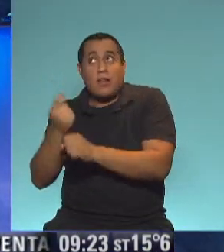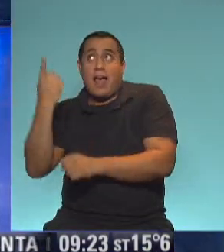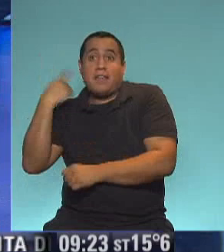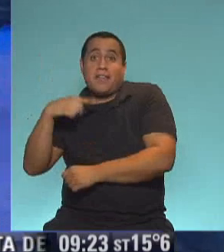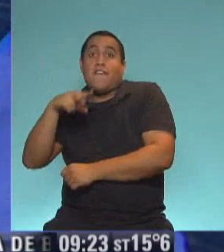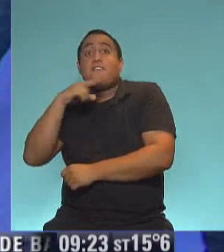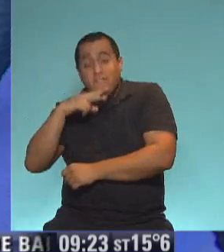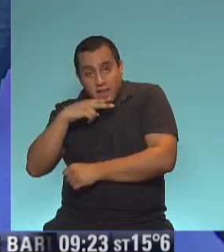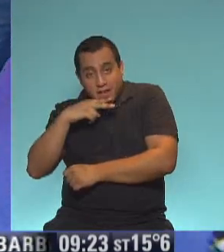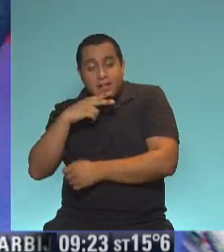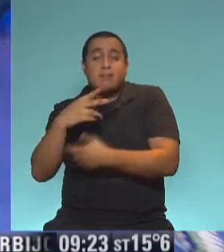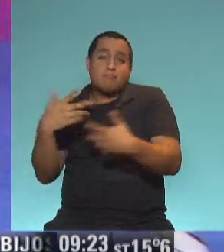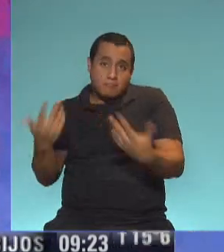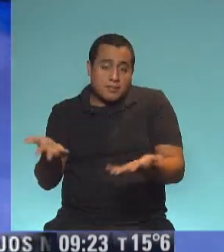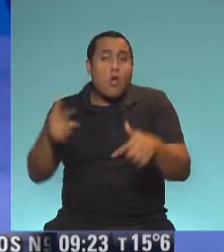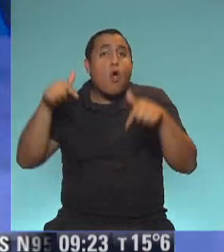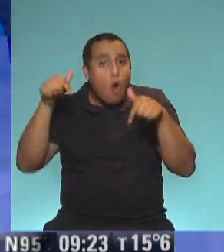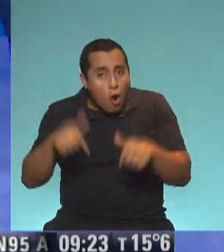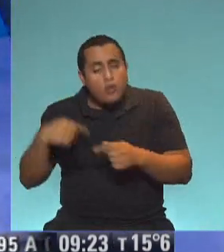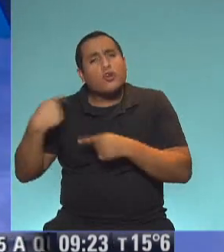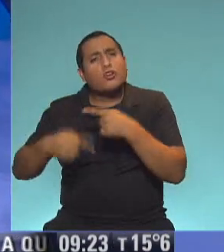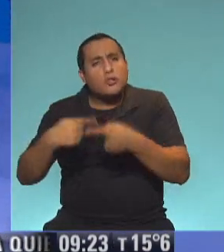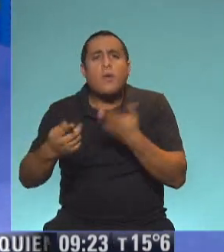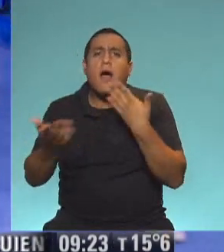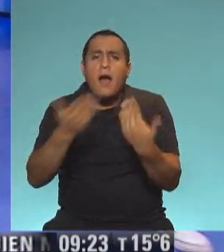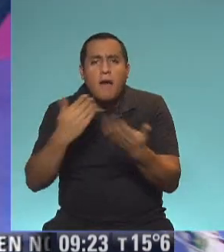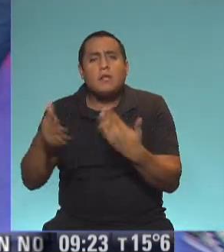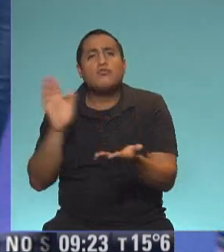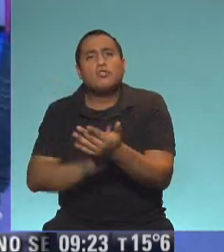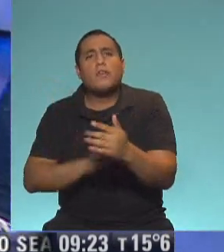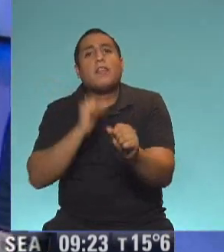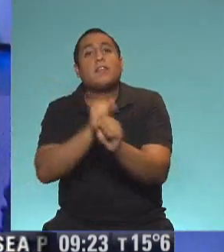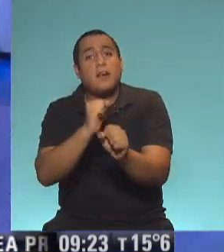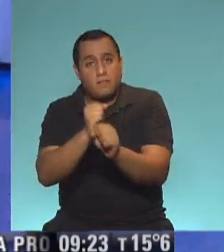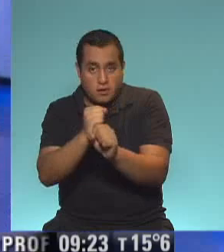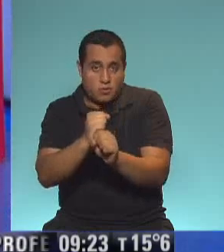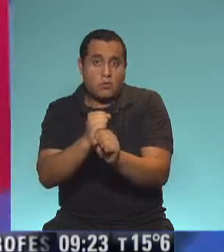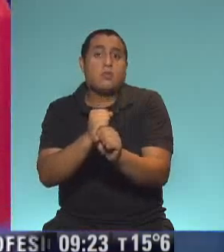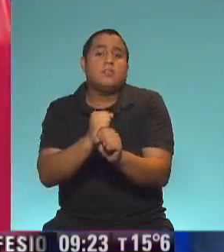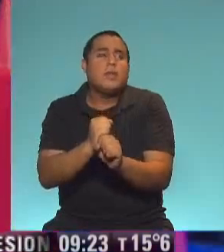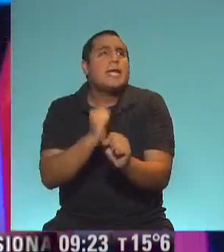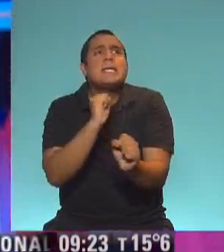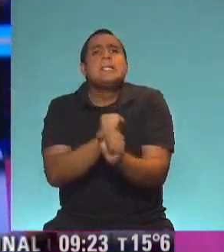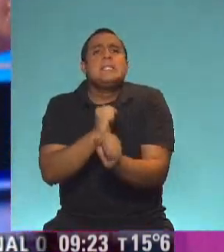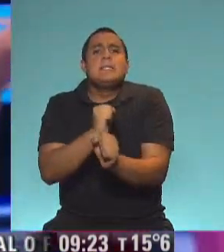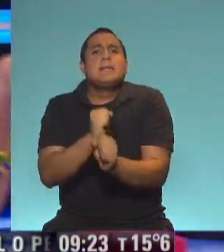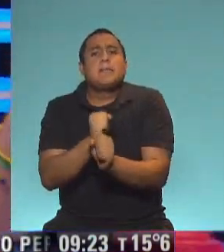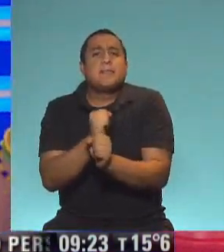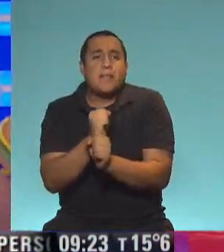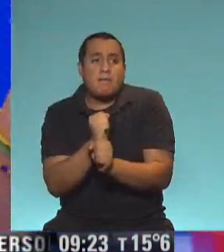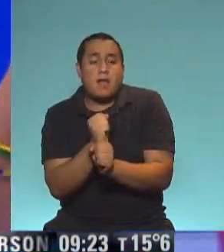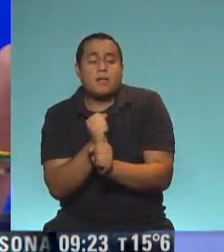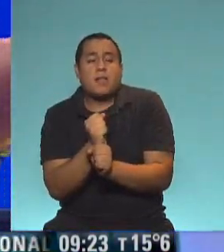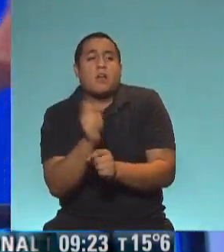Festejamos el Día del Trabajador y la Trabajadora. Bueno, hoy vamos a seguir conversando sobre trabajos. Bien. Y trabajos para mujeres